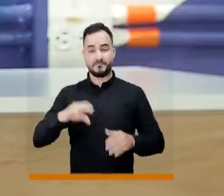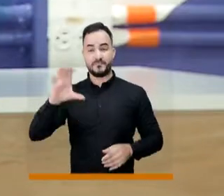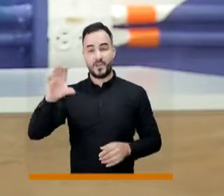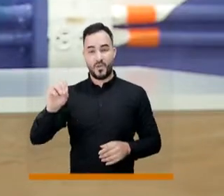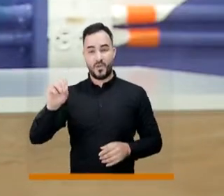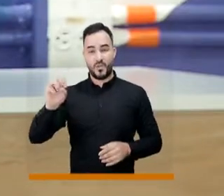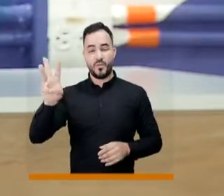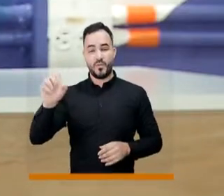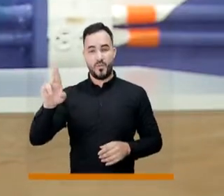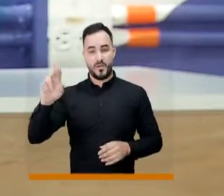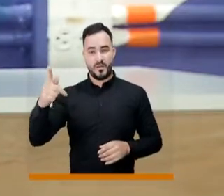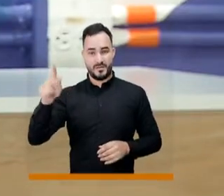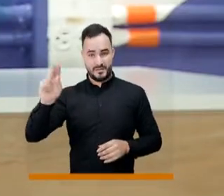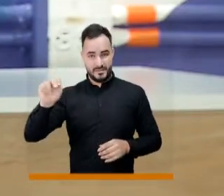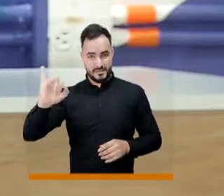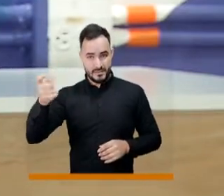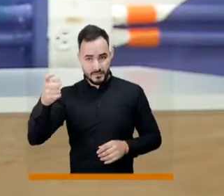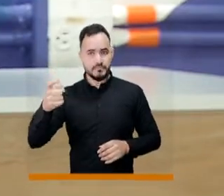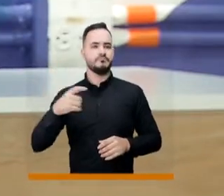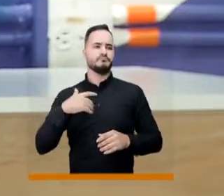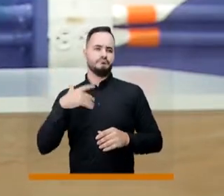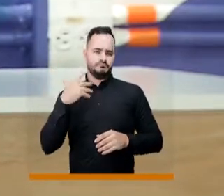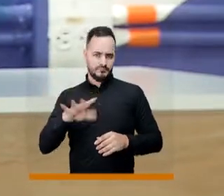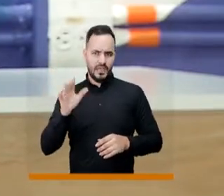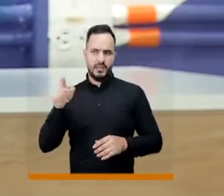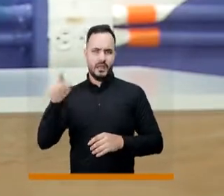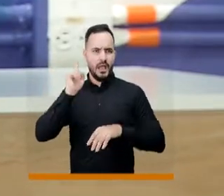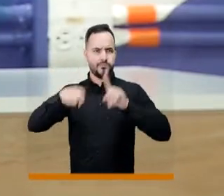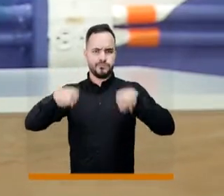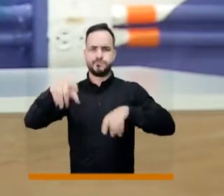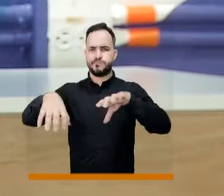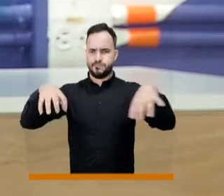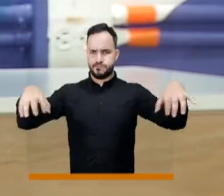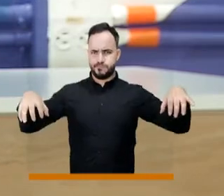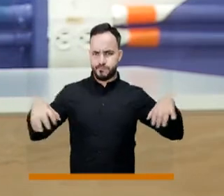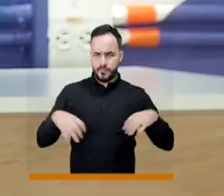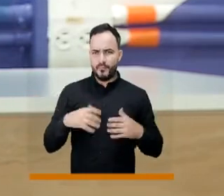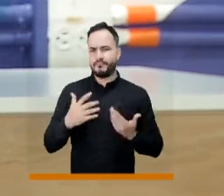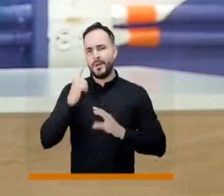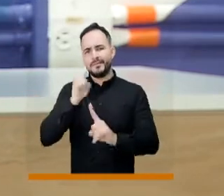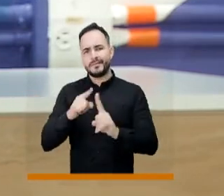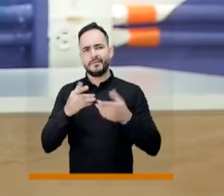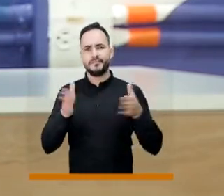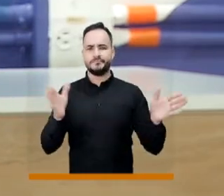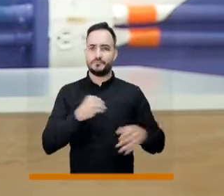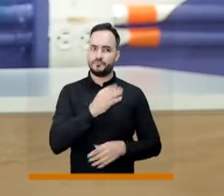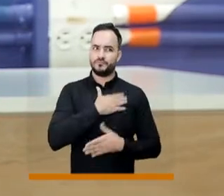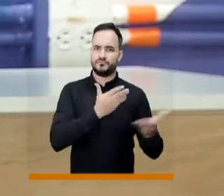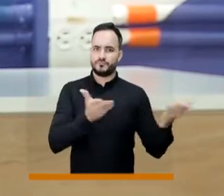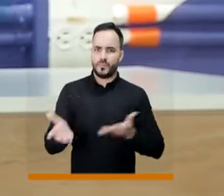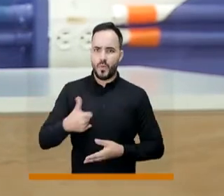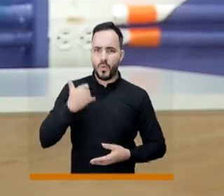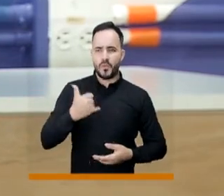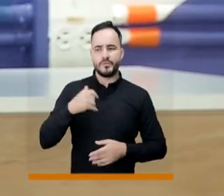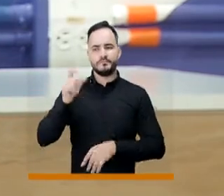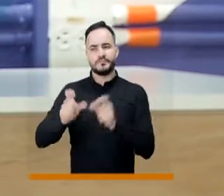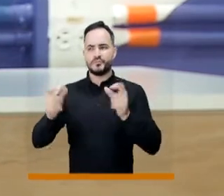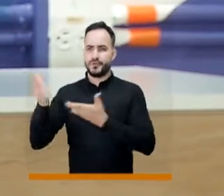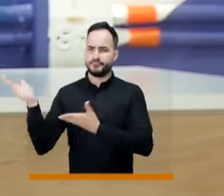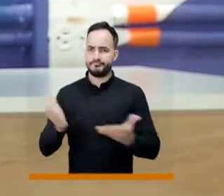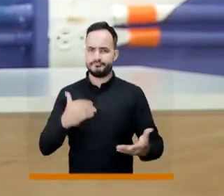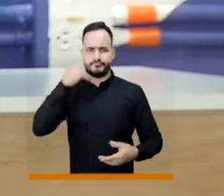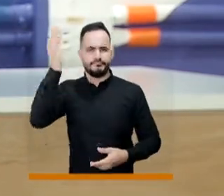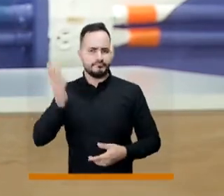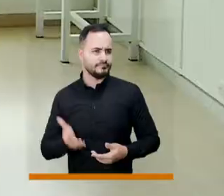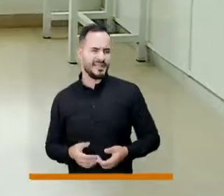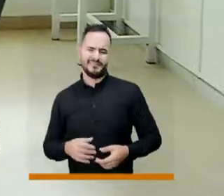la importancia que tienen los coworking en la estrategia de crear oportunidades para